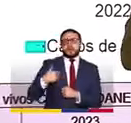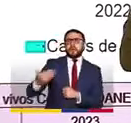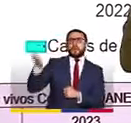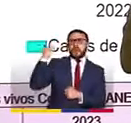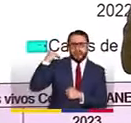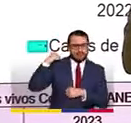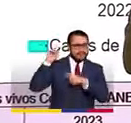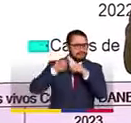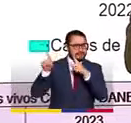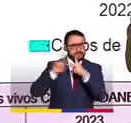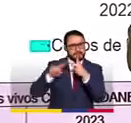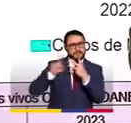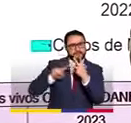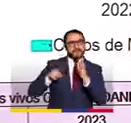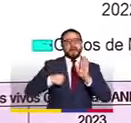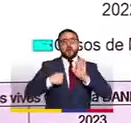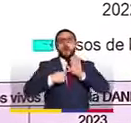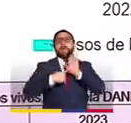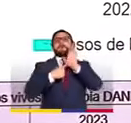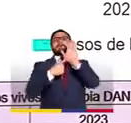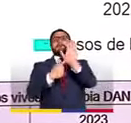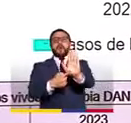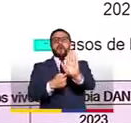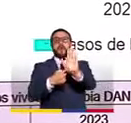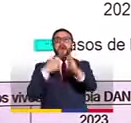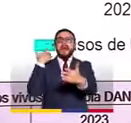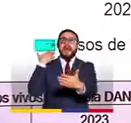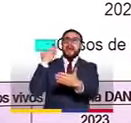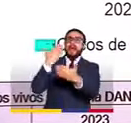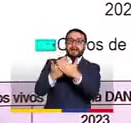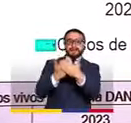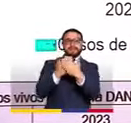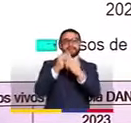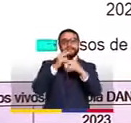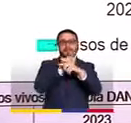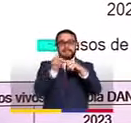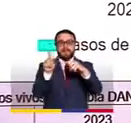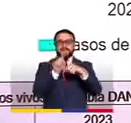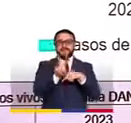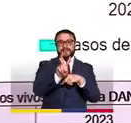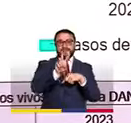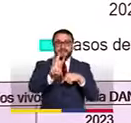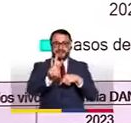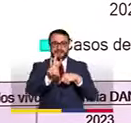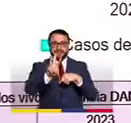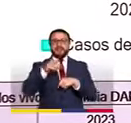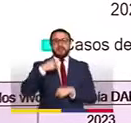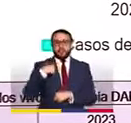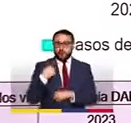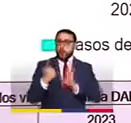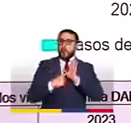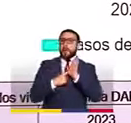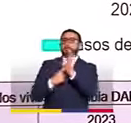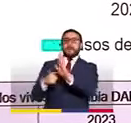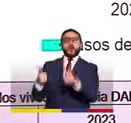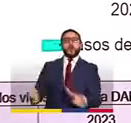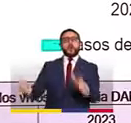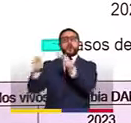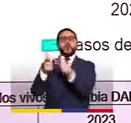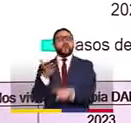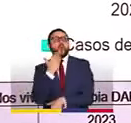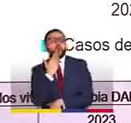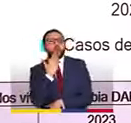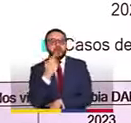unas semanas, pero hasta la semana 23, eso le mostré al Congreso el 20 de